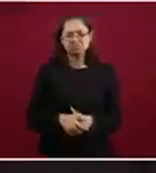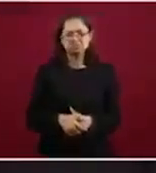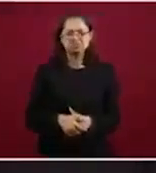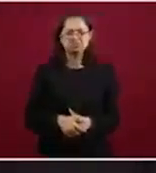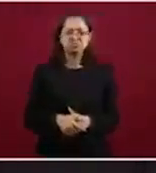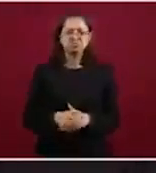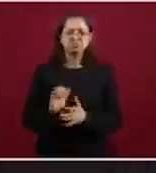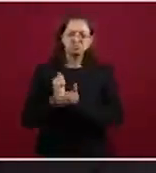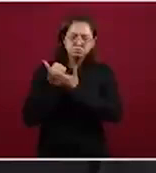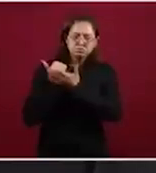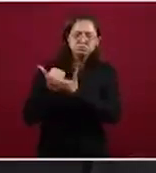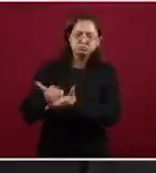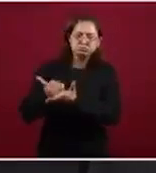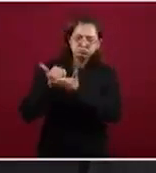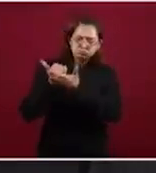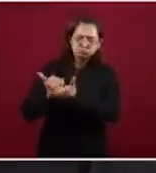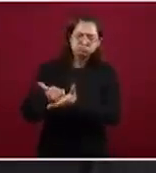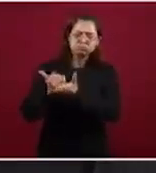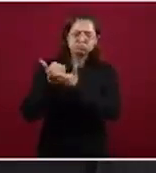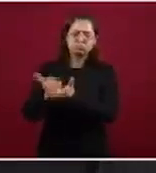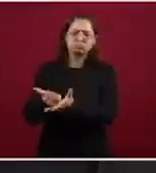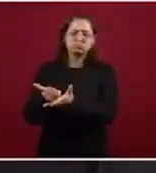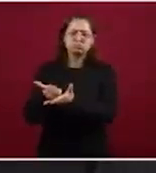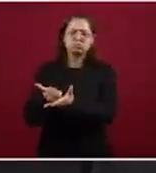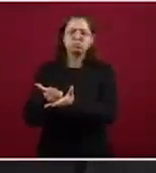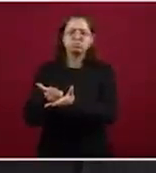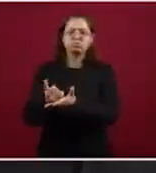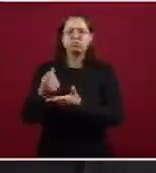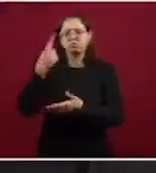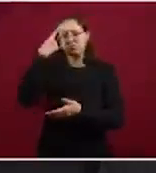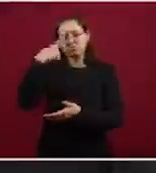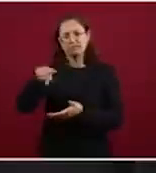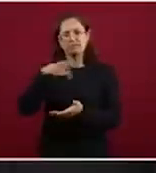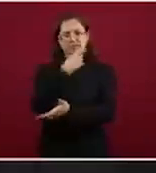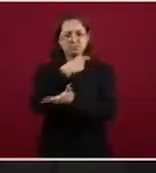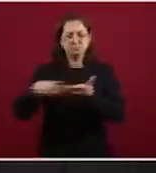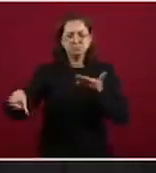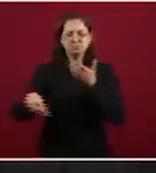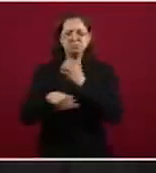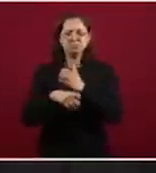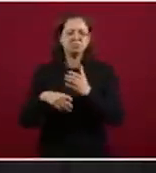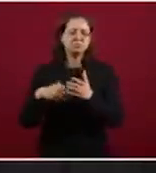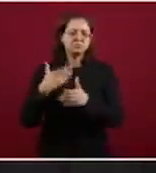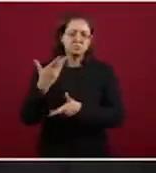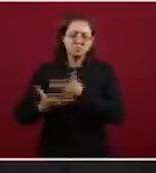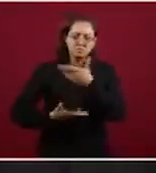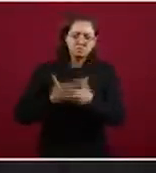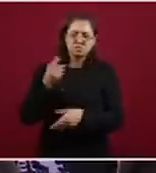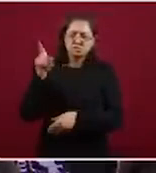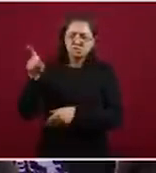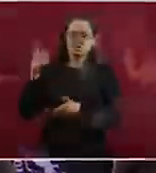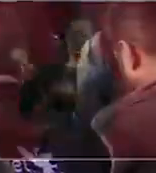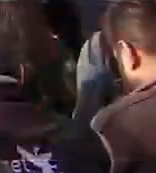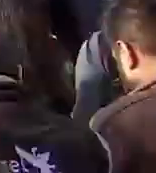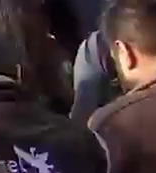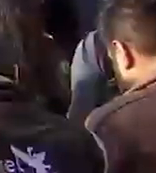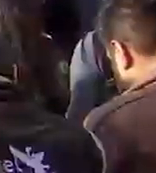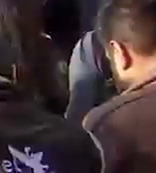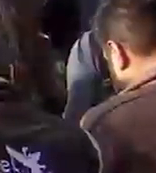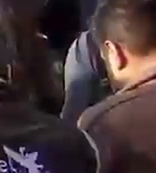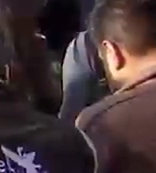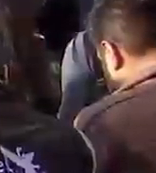ayudar en la adquisición de bienes que se producen en argentina